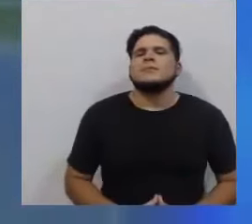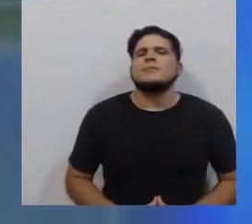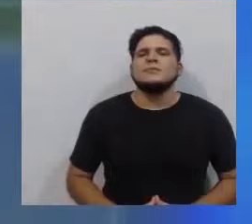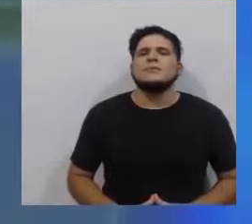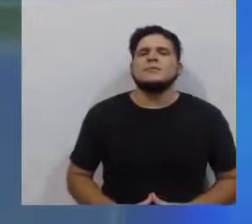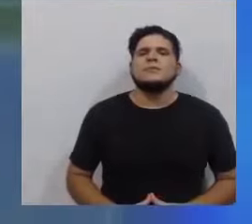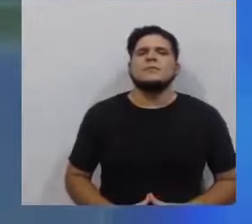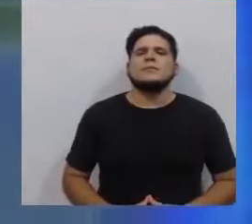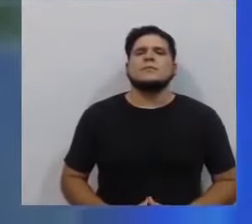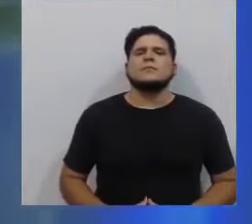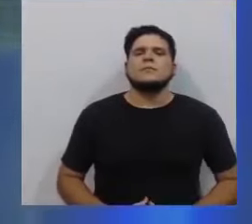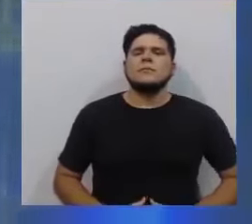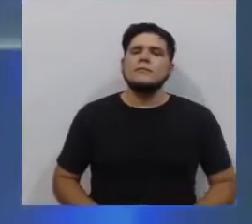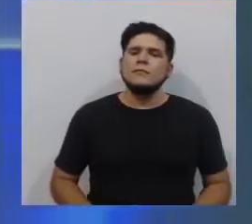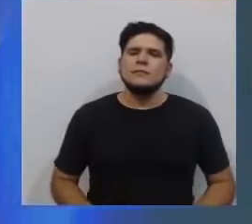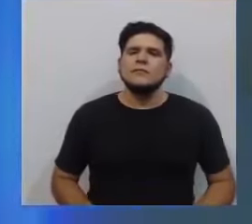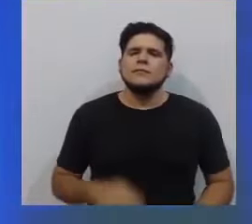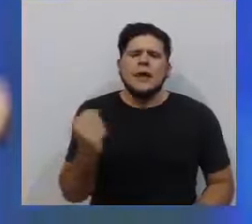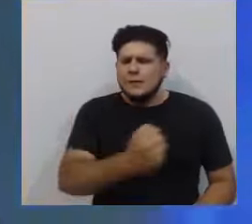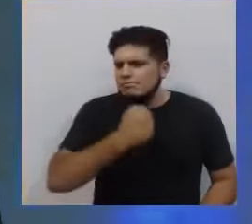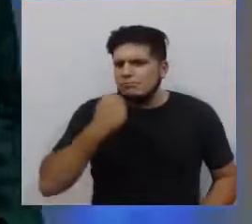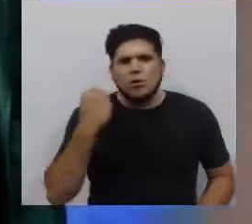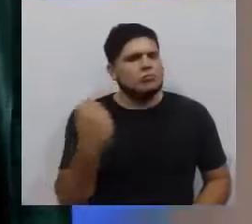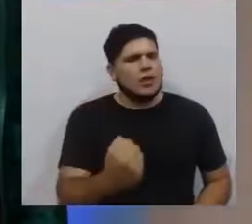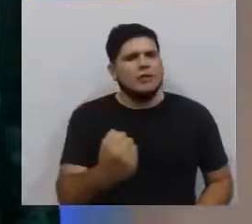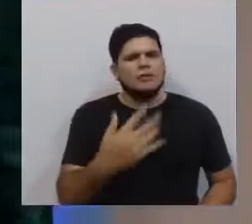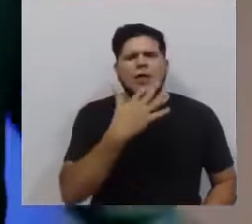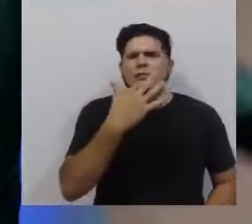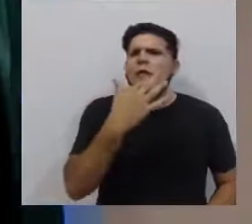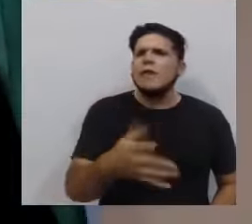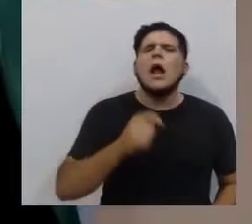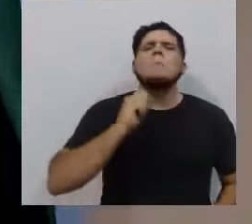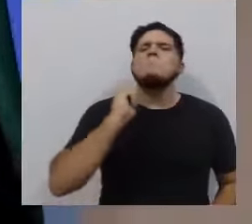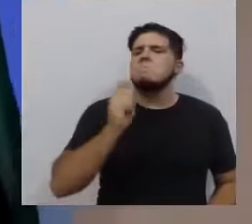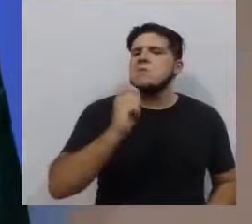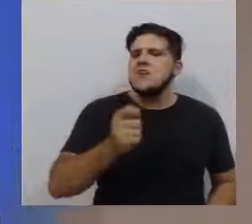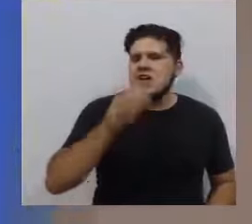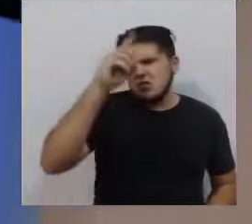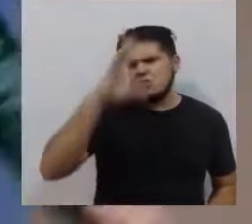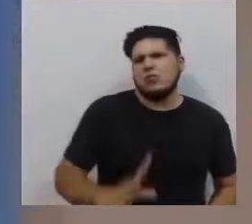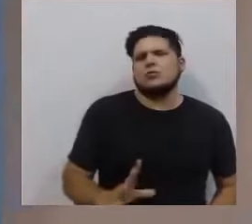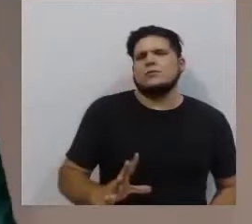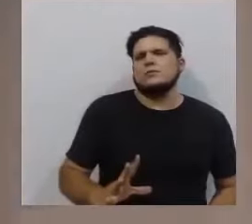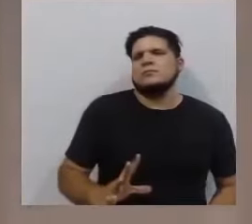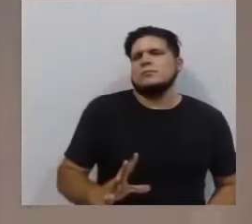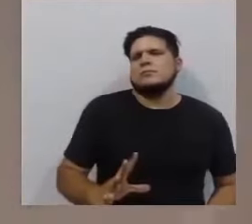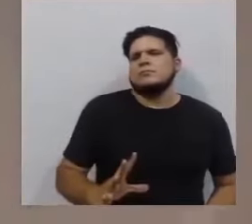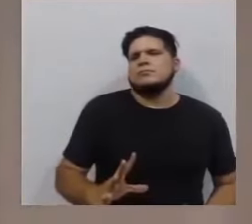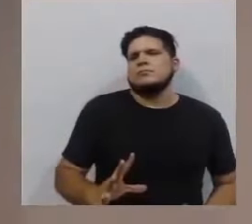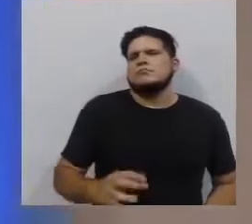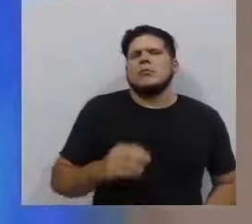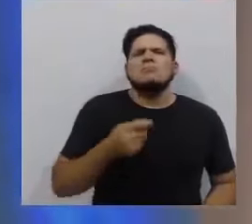de dios saber quién es dios no es el gauchito gil es el creador del cielo y de la tierra jardel hoya